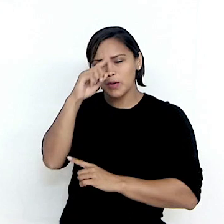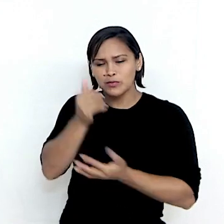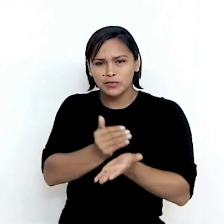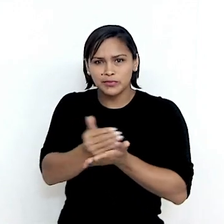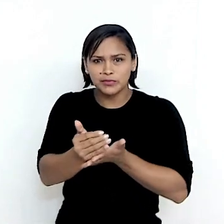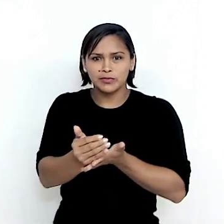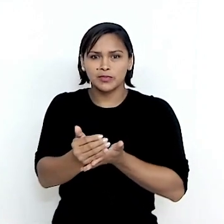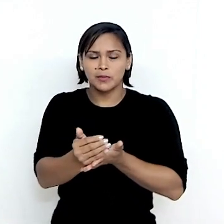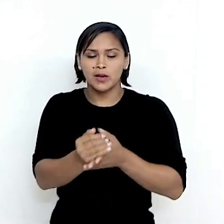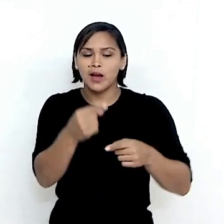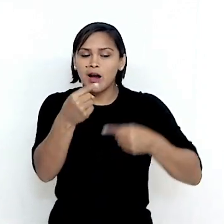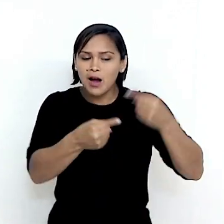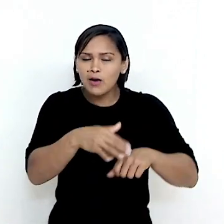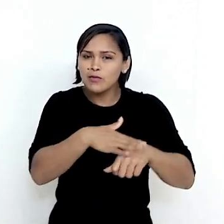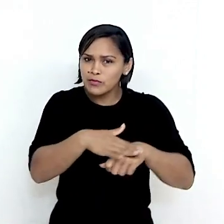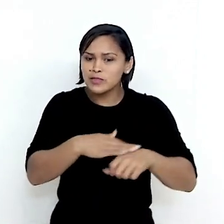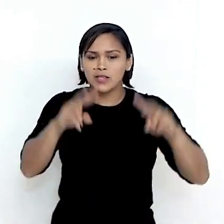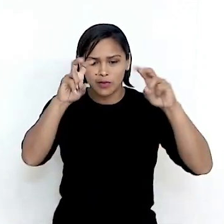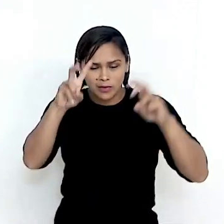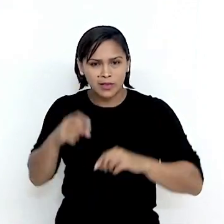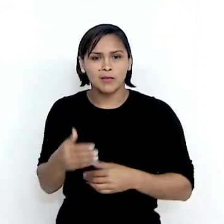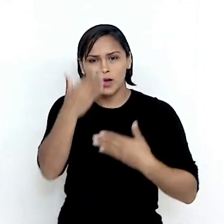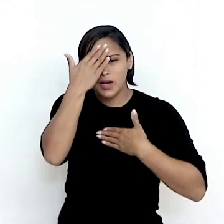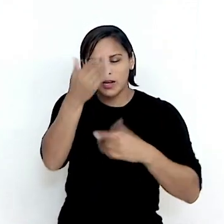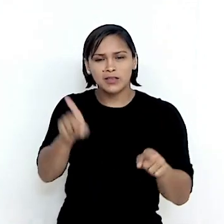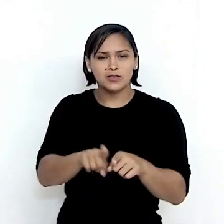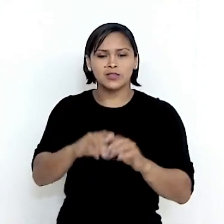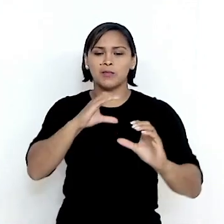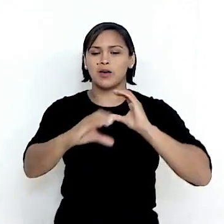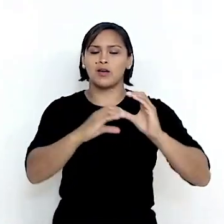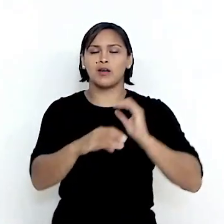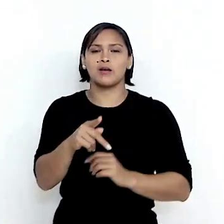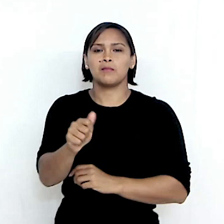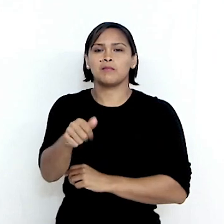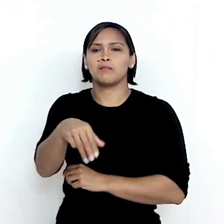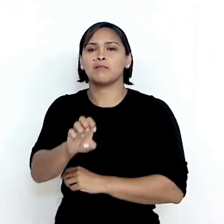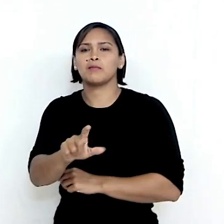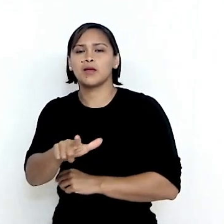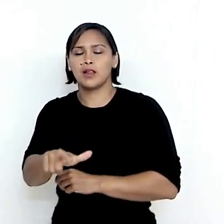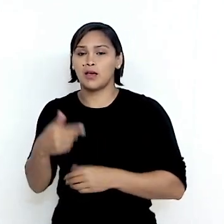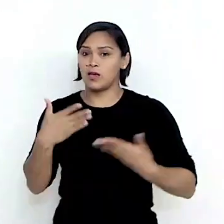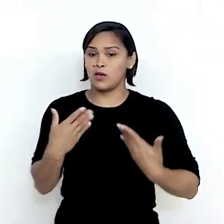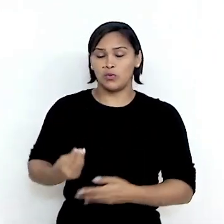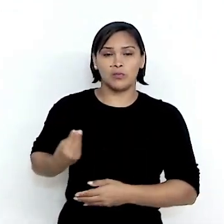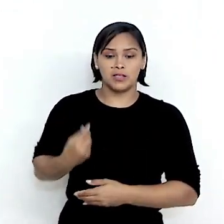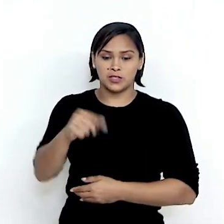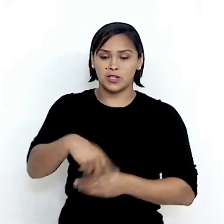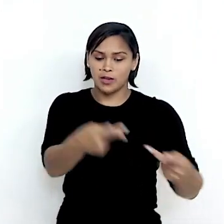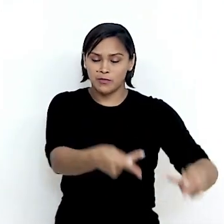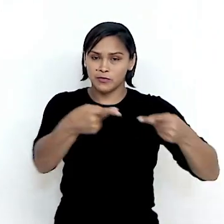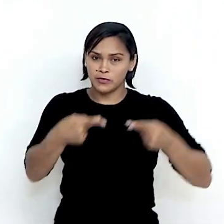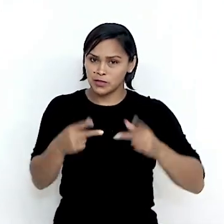A la subsecretaria de Telecomunicaciones, señora Pamela Gidi, aquí presente, que visitó Brasilia y